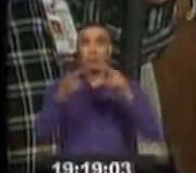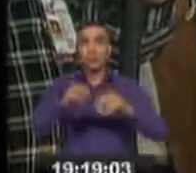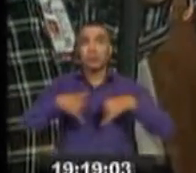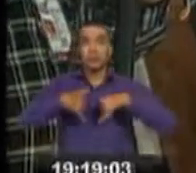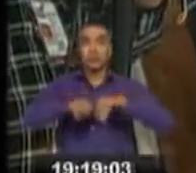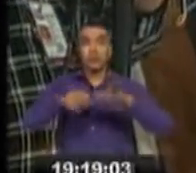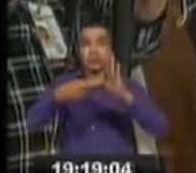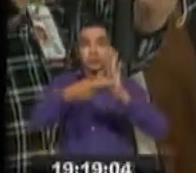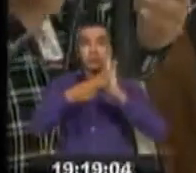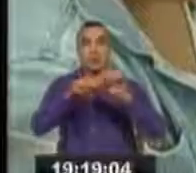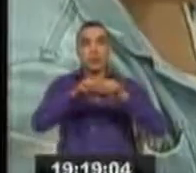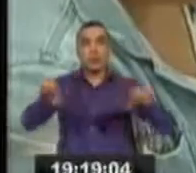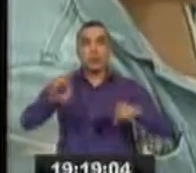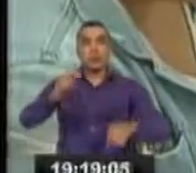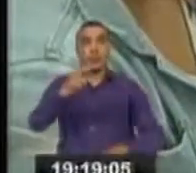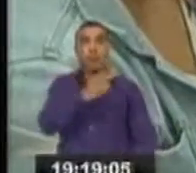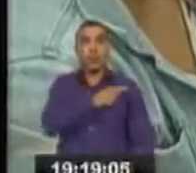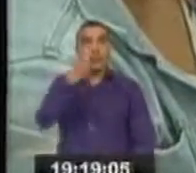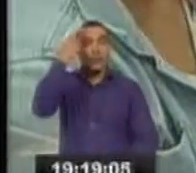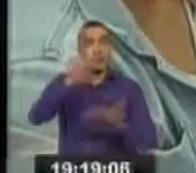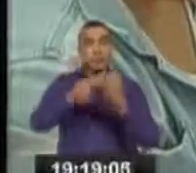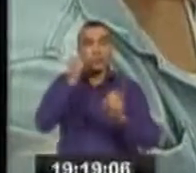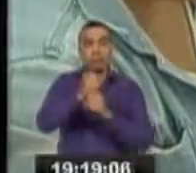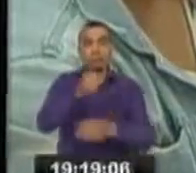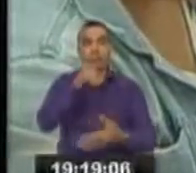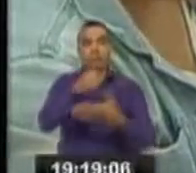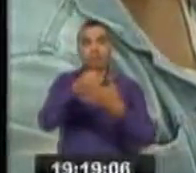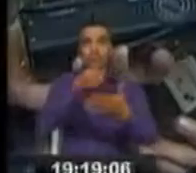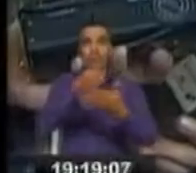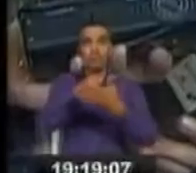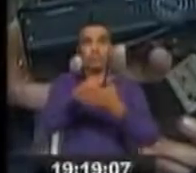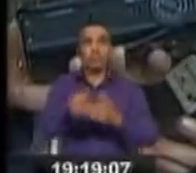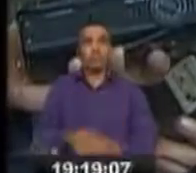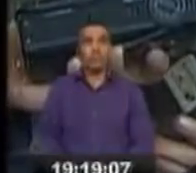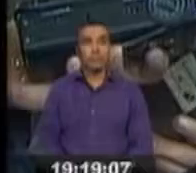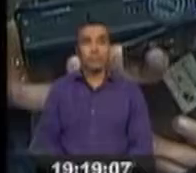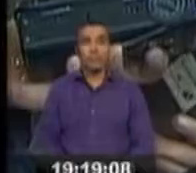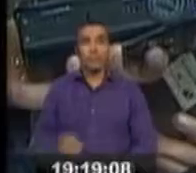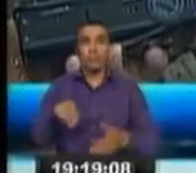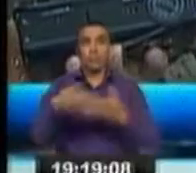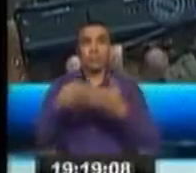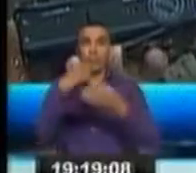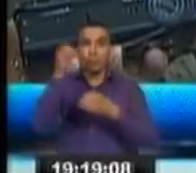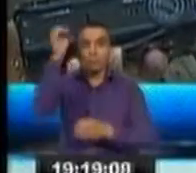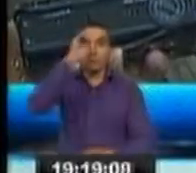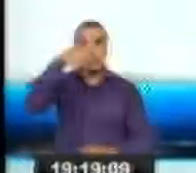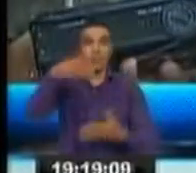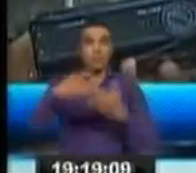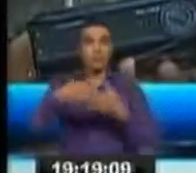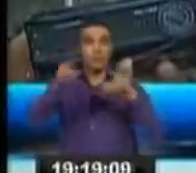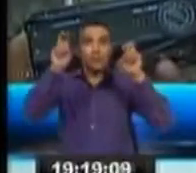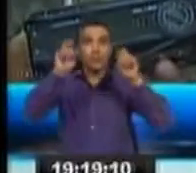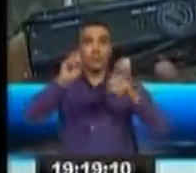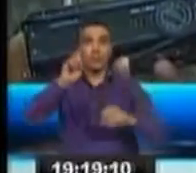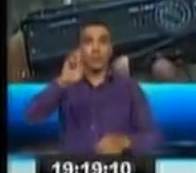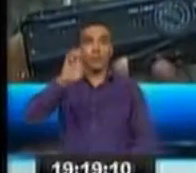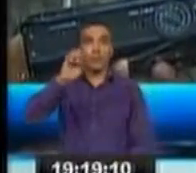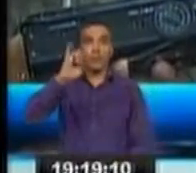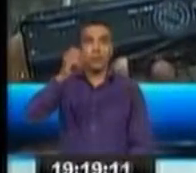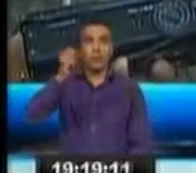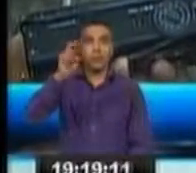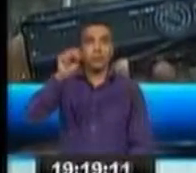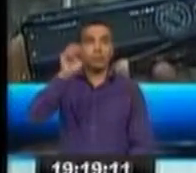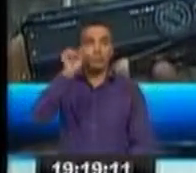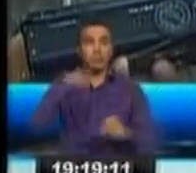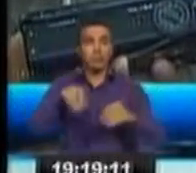el requisito del título de tercer nivel para ejercer el periodismo. Asimismo, recogiendo las opiniones del relator Edison Gasse, en donde se